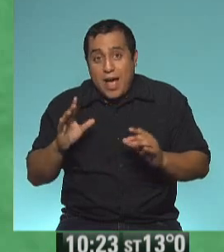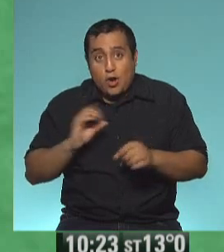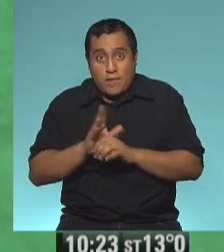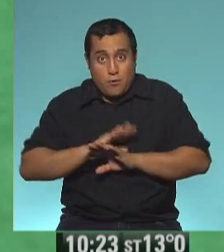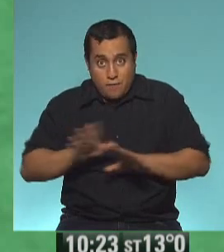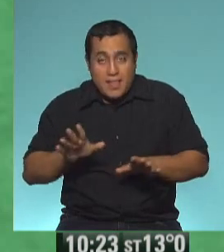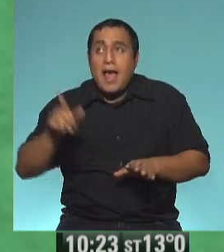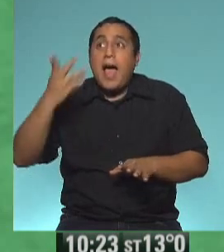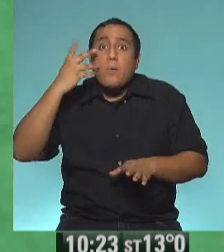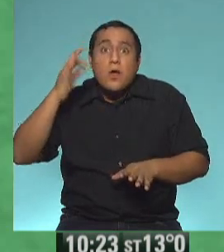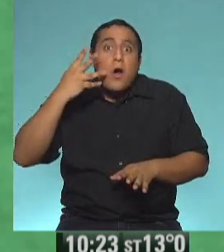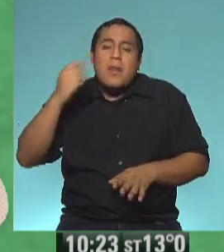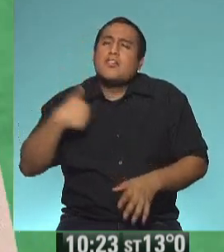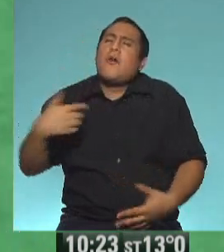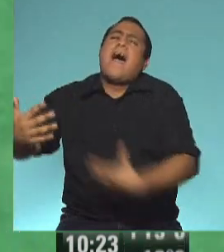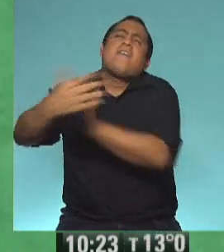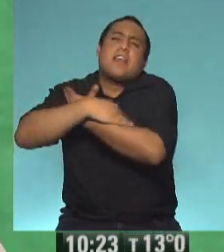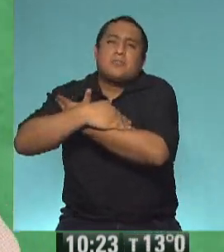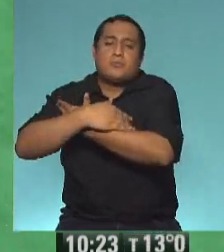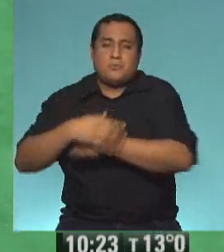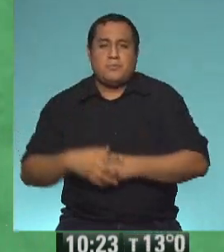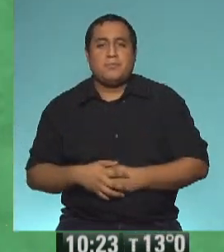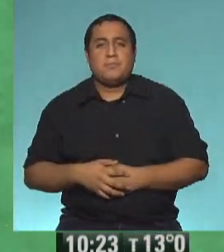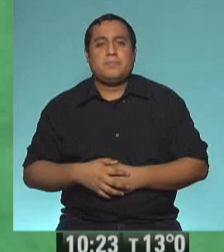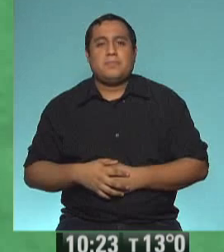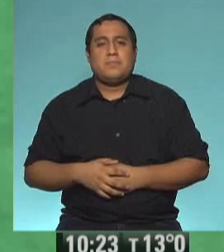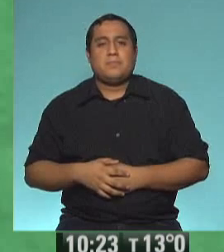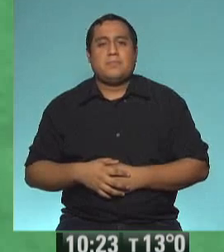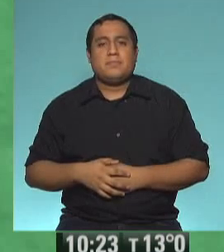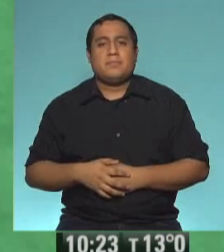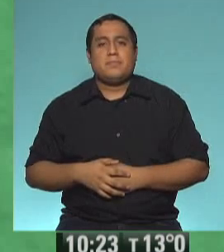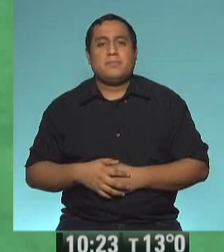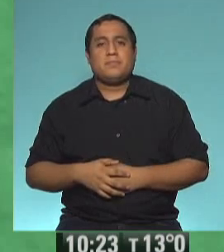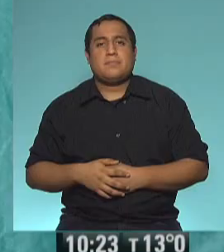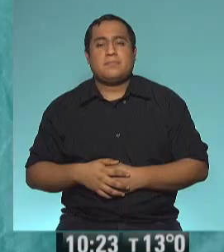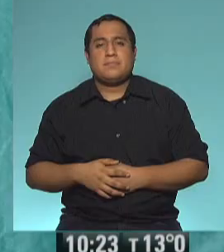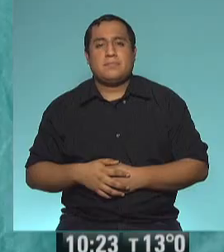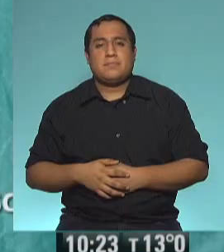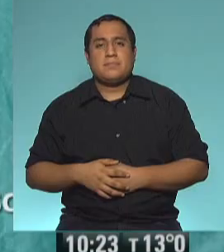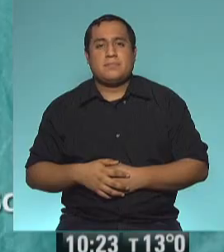abuela y a mi abuelo. Sí.